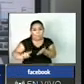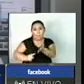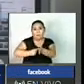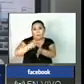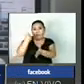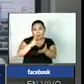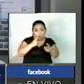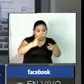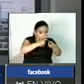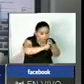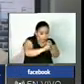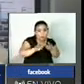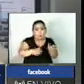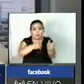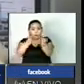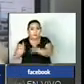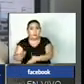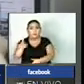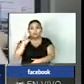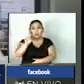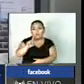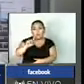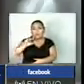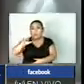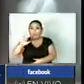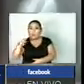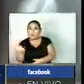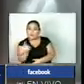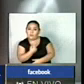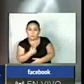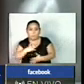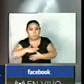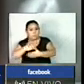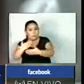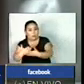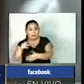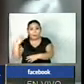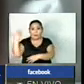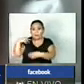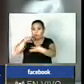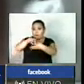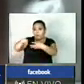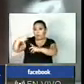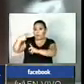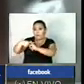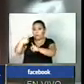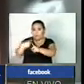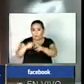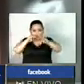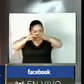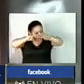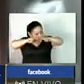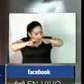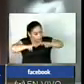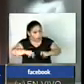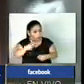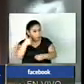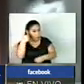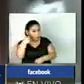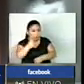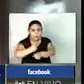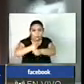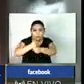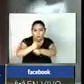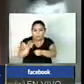a 144 voluntarios a mediados de abril y espera obtener los primeros resultados sobre la seguridad de su producto